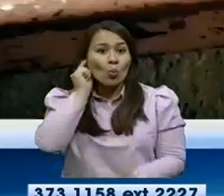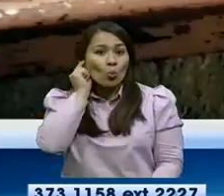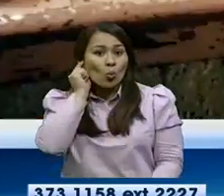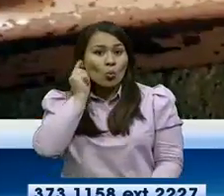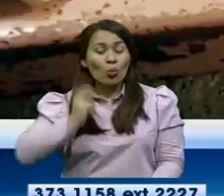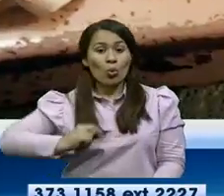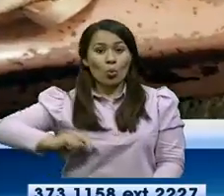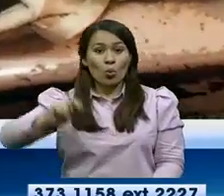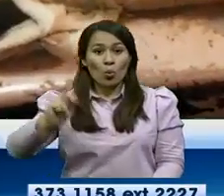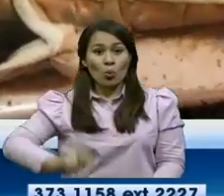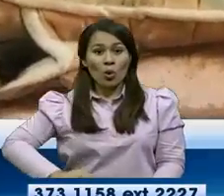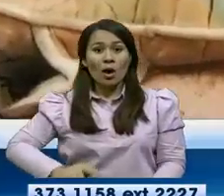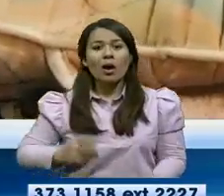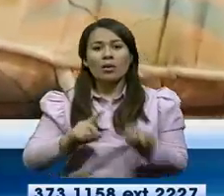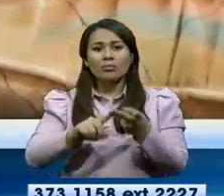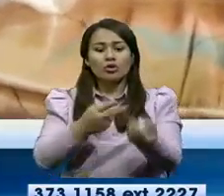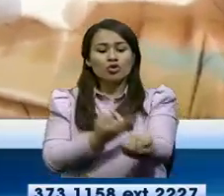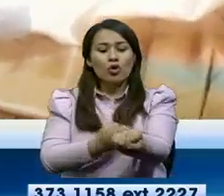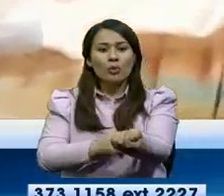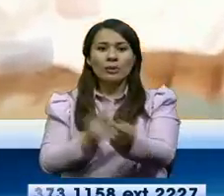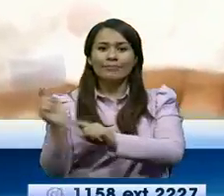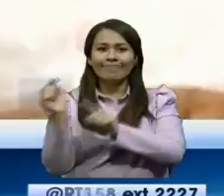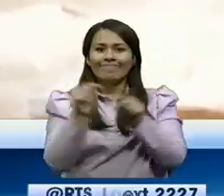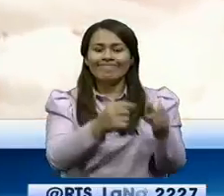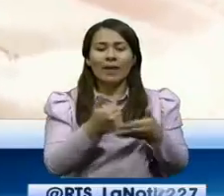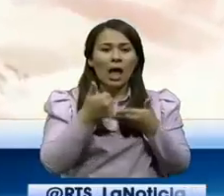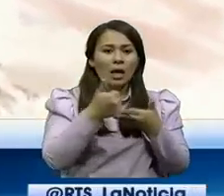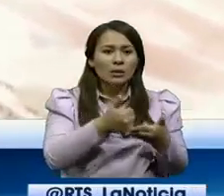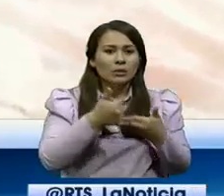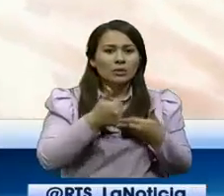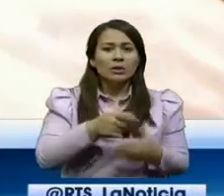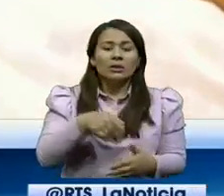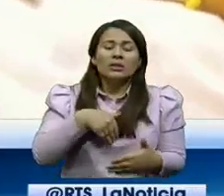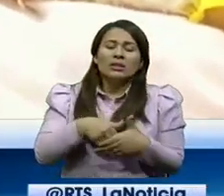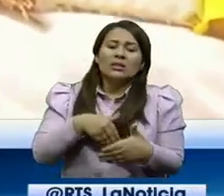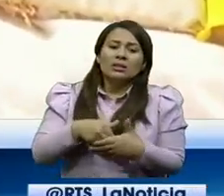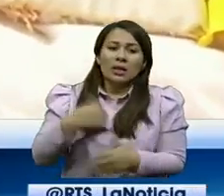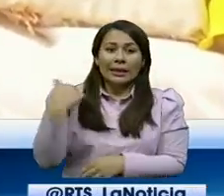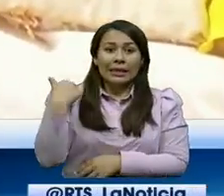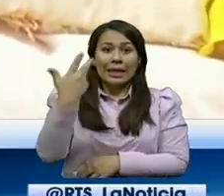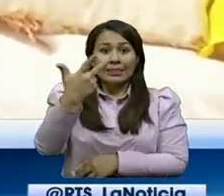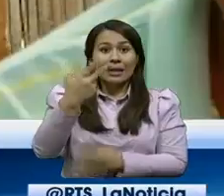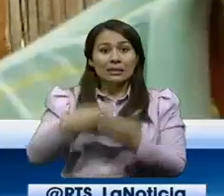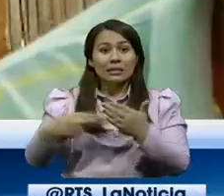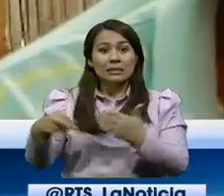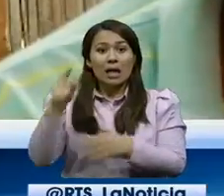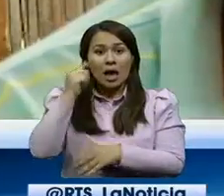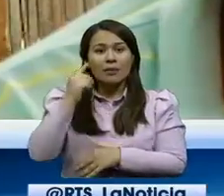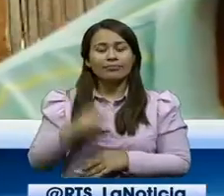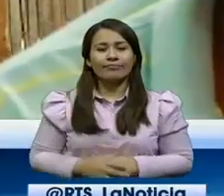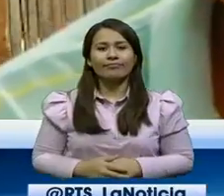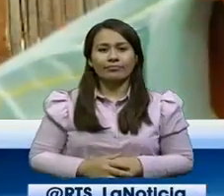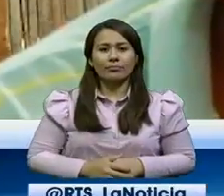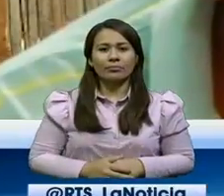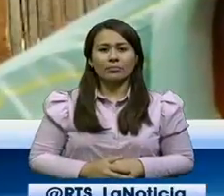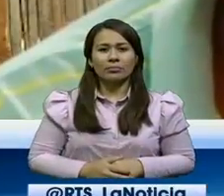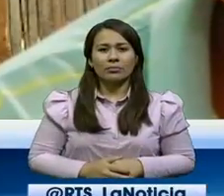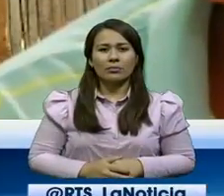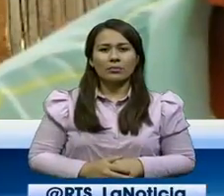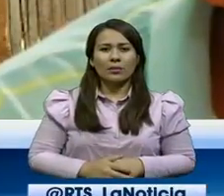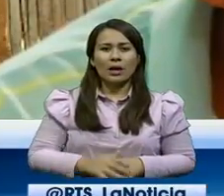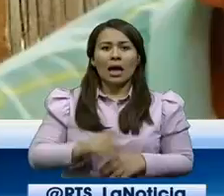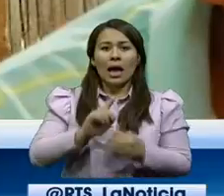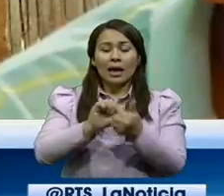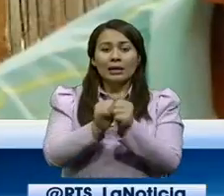con las limitaciones naturales de una madre. Ella tiene tres hijas más. Ella paga una pensión alimenticia de $50